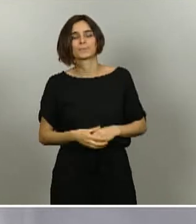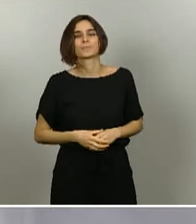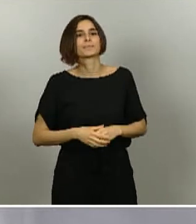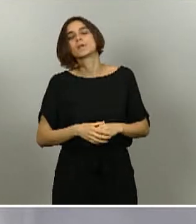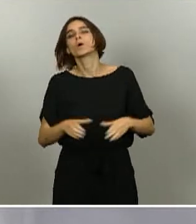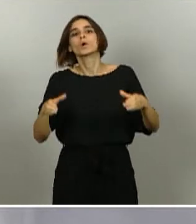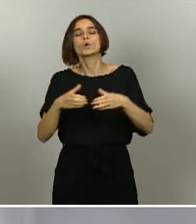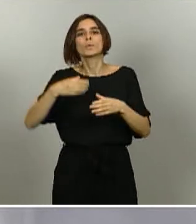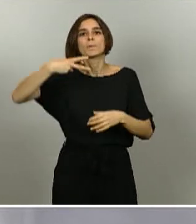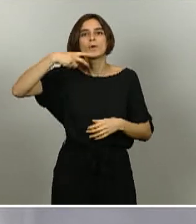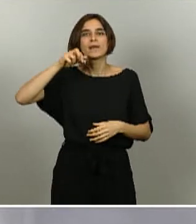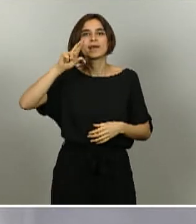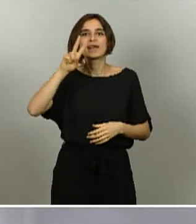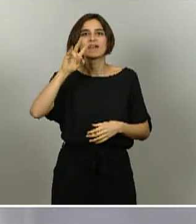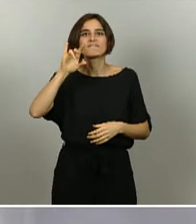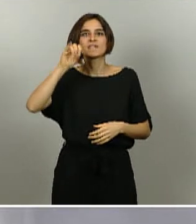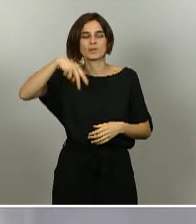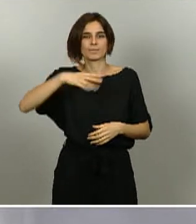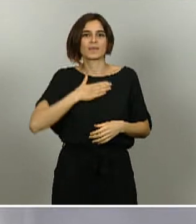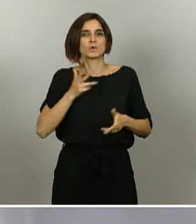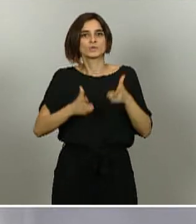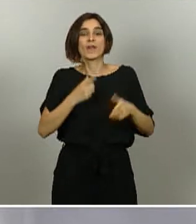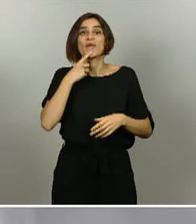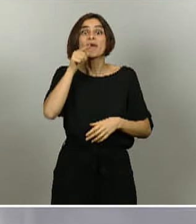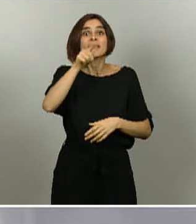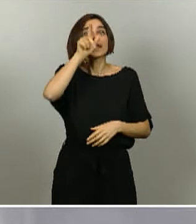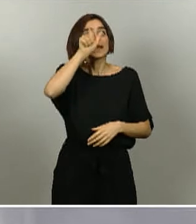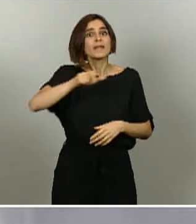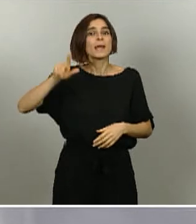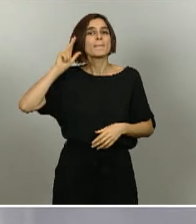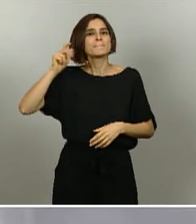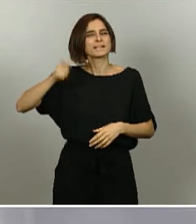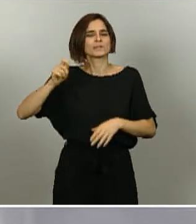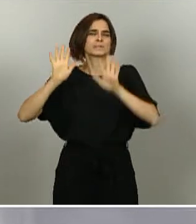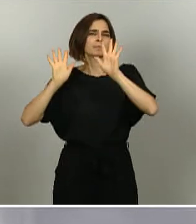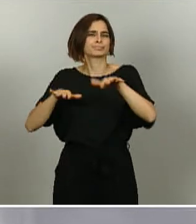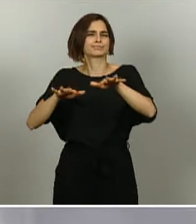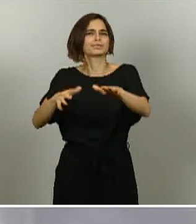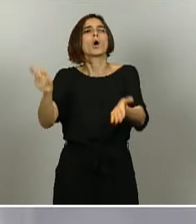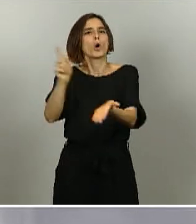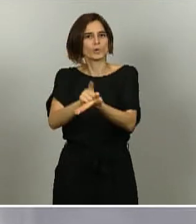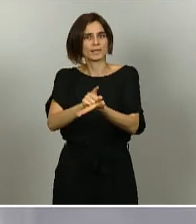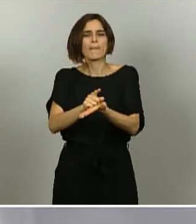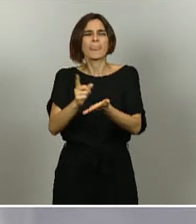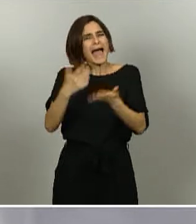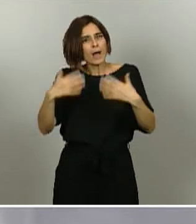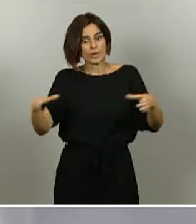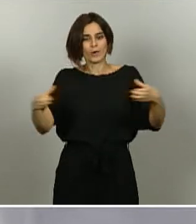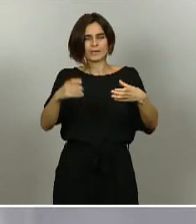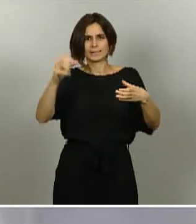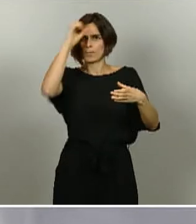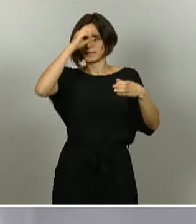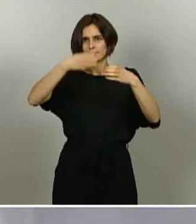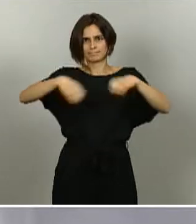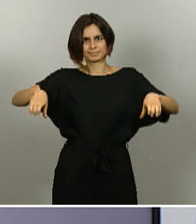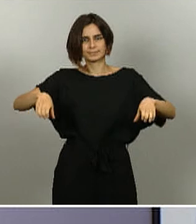allí los pensionistas han reanudado sus movilizaciones con el colectivo dividido, porque unos consideran que al ser un colectivo más